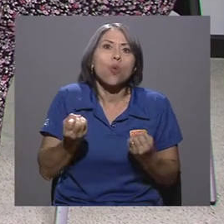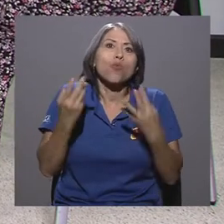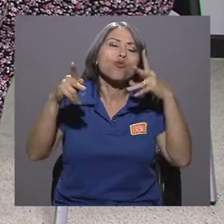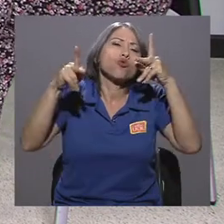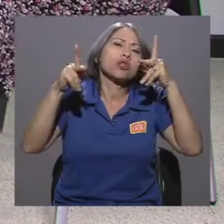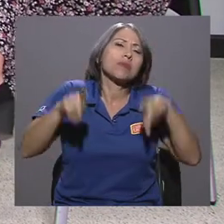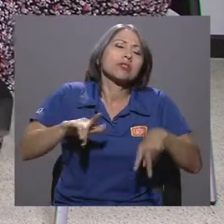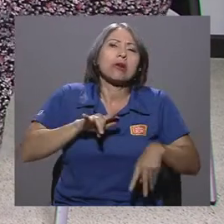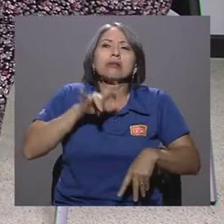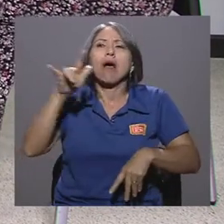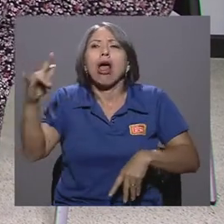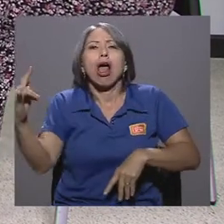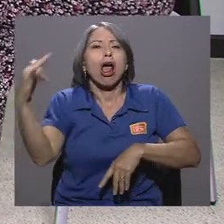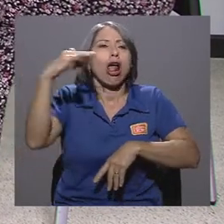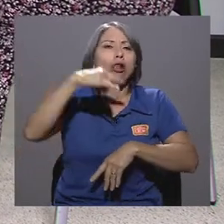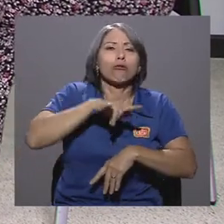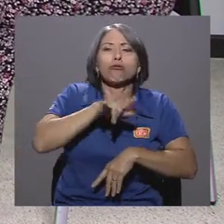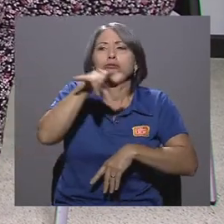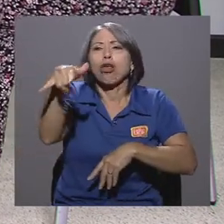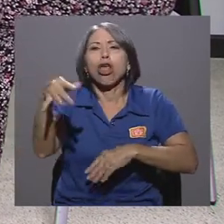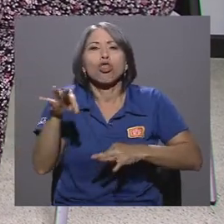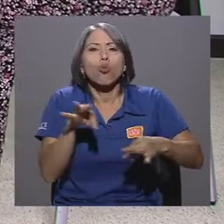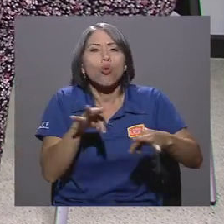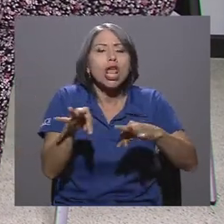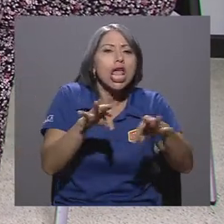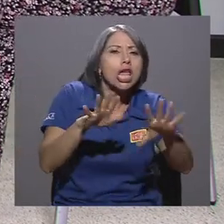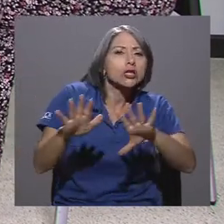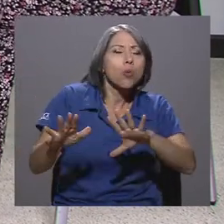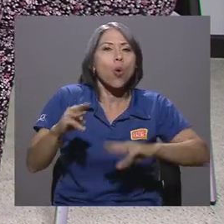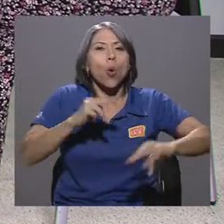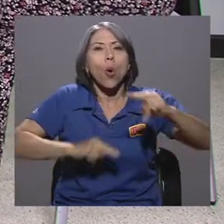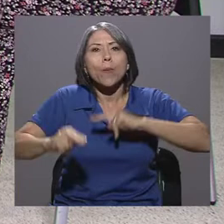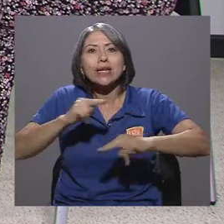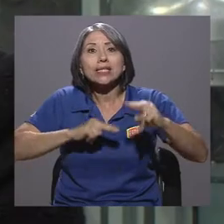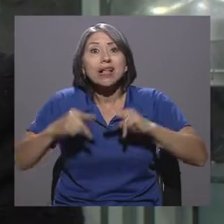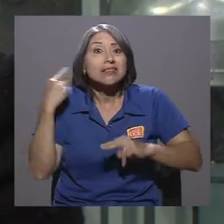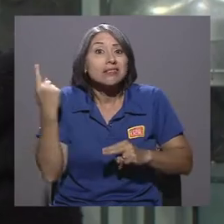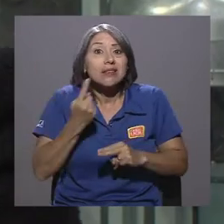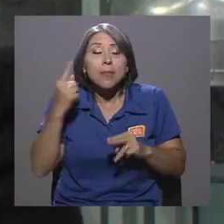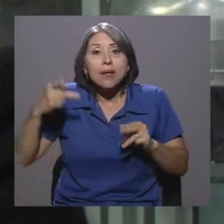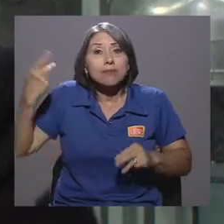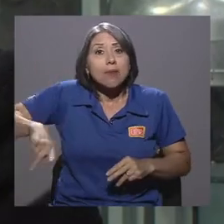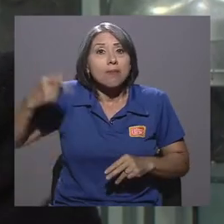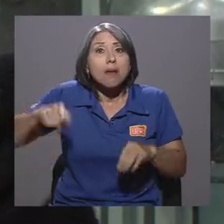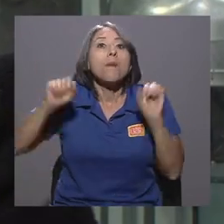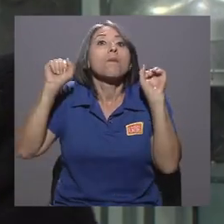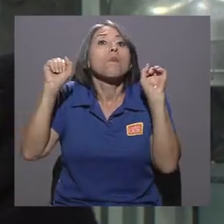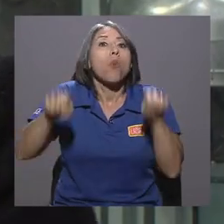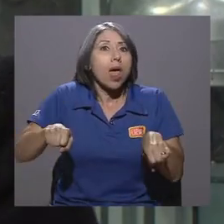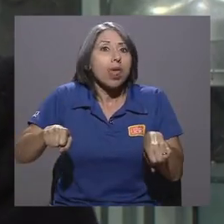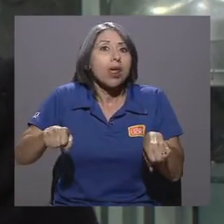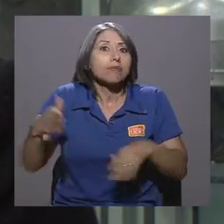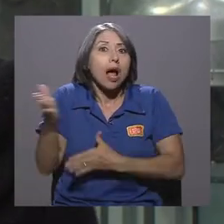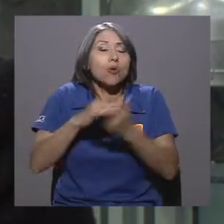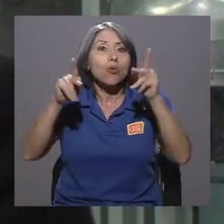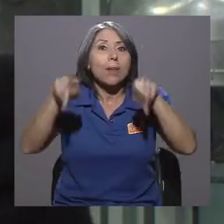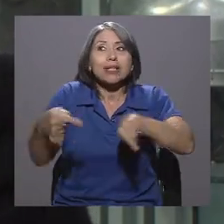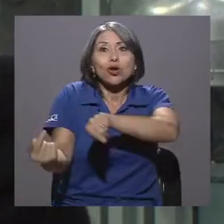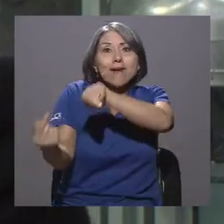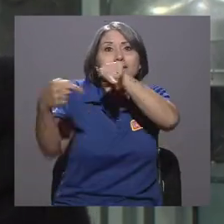de turismo, gran movilidad comercial, pues siempre existe el riesgo de que pueda venir un caso importado,